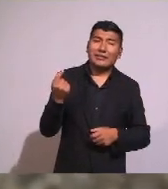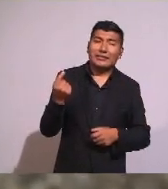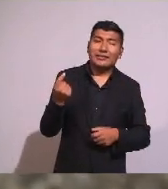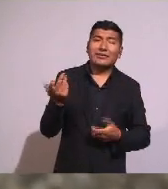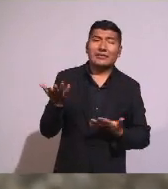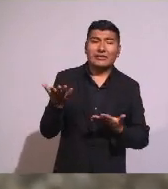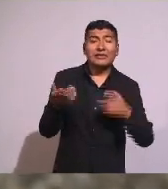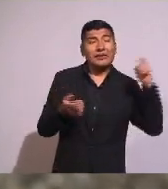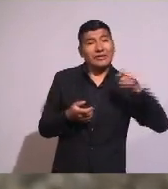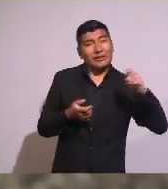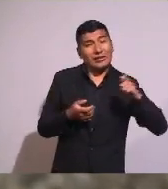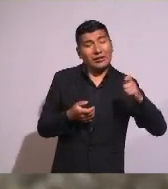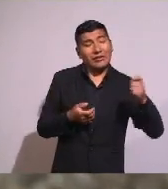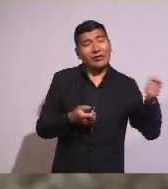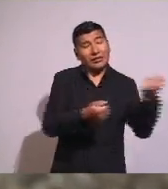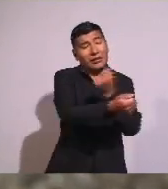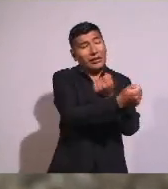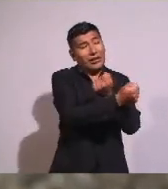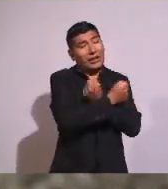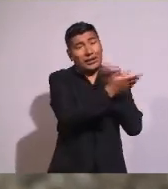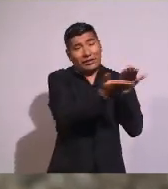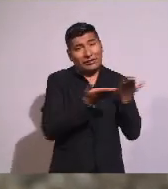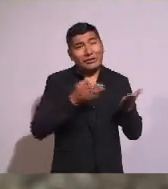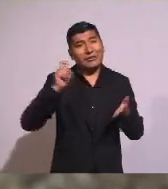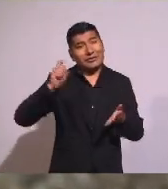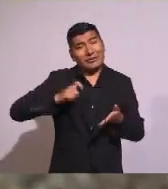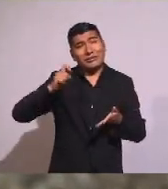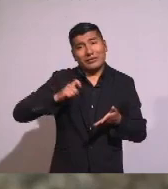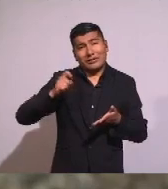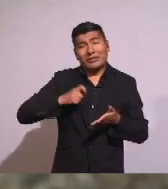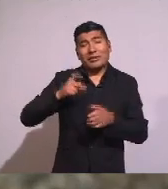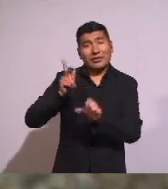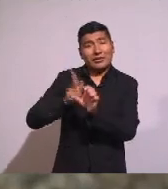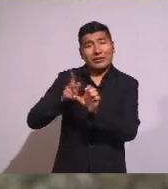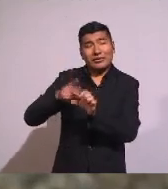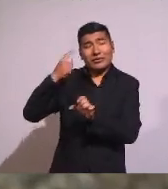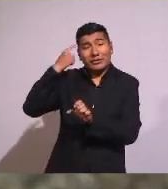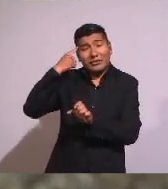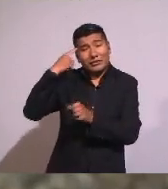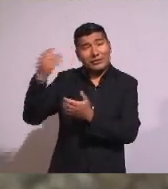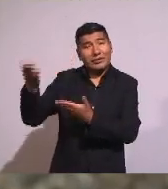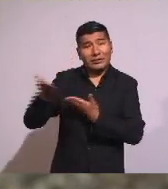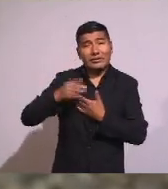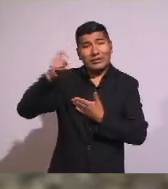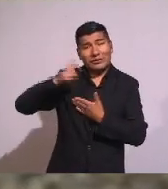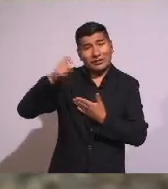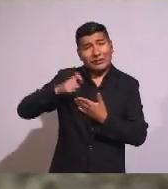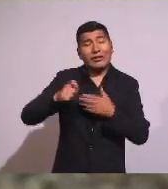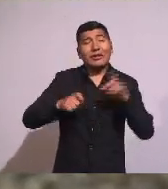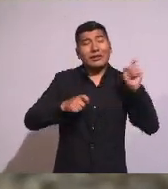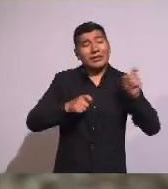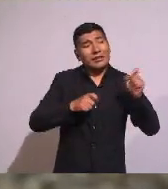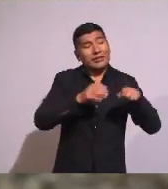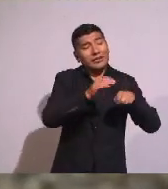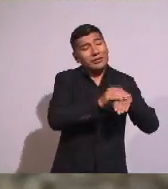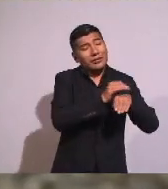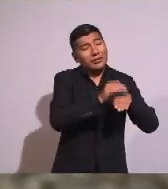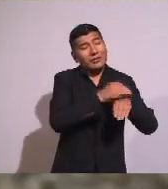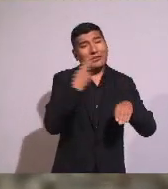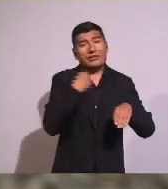necesitamos ser queridos tenemos necesidades psicológicas necesidad de ser estimados